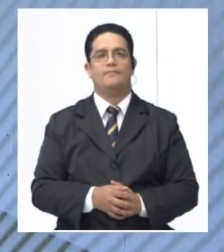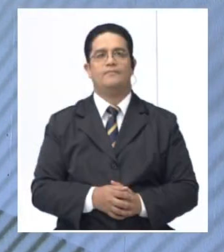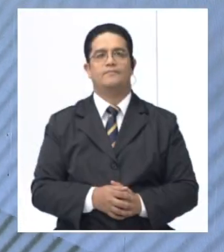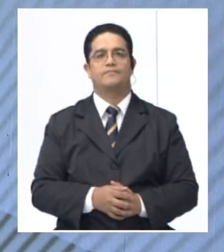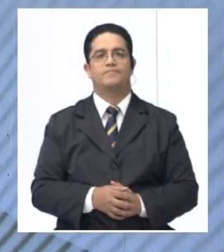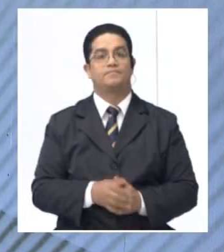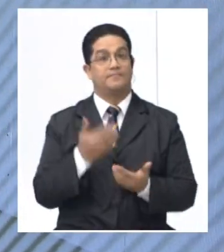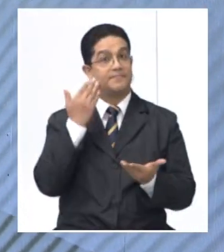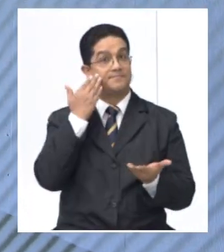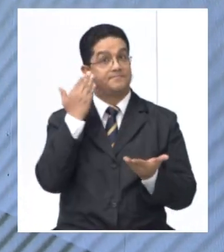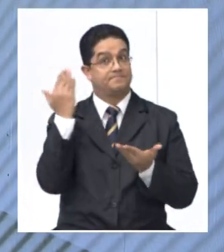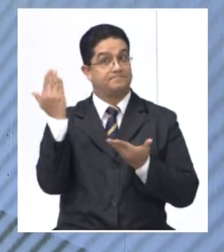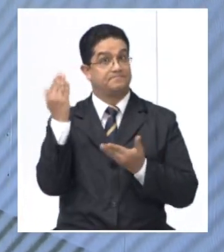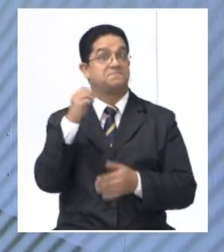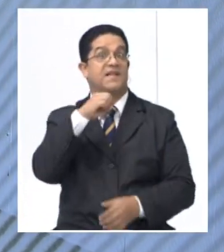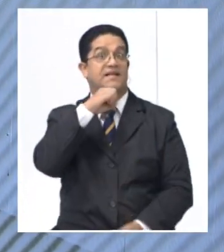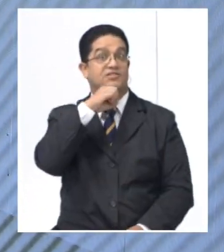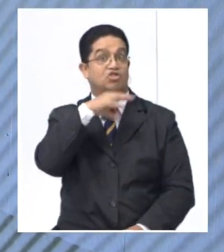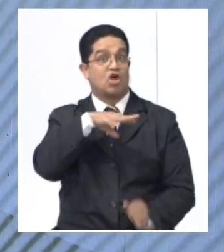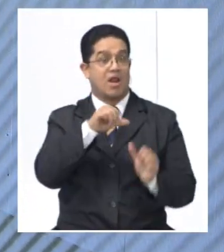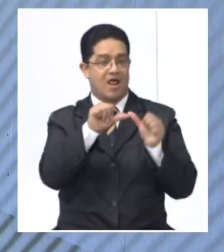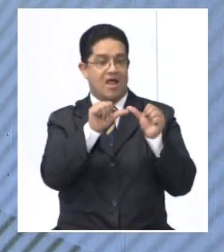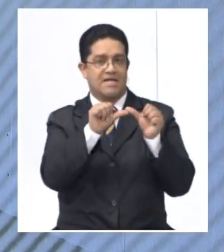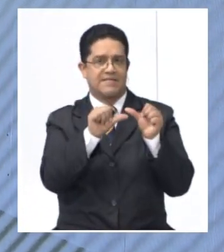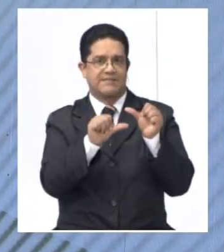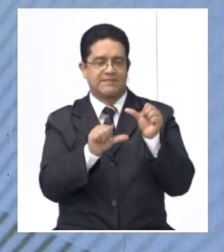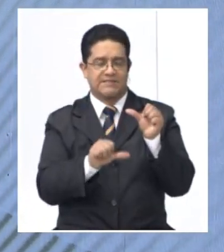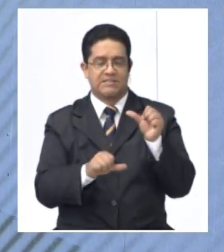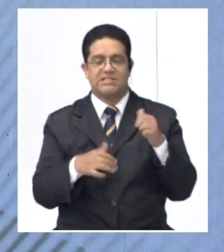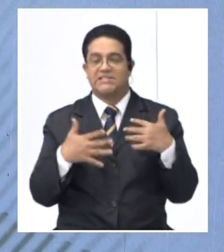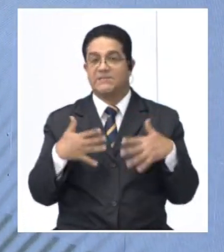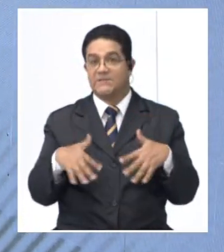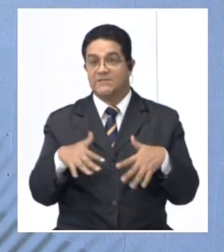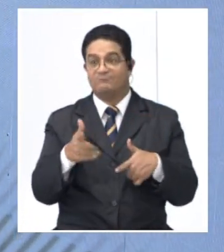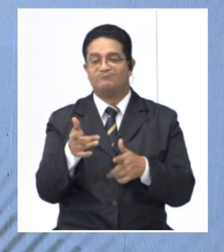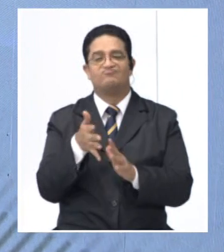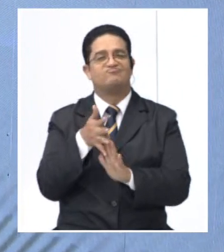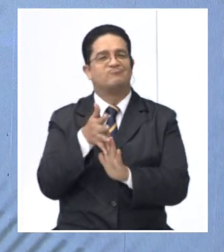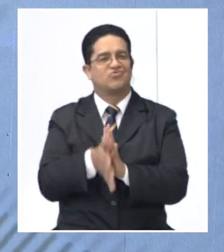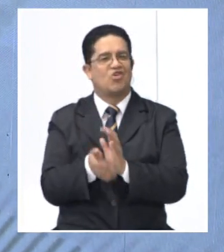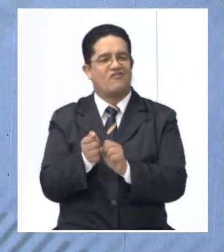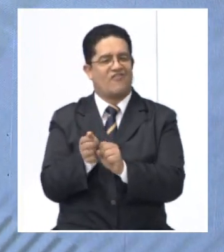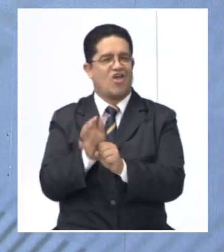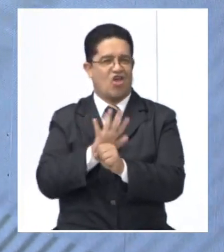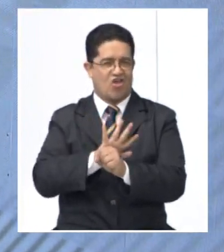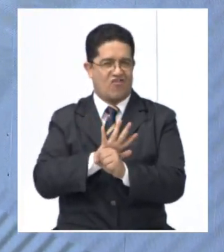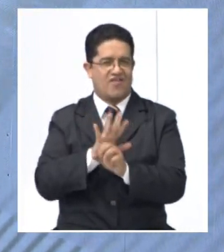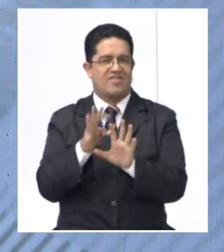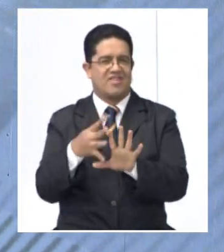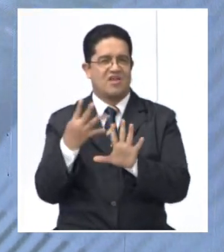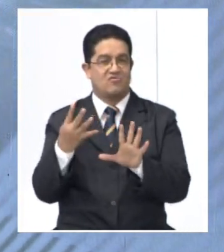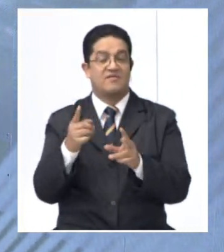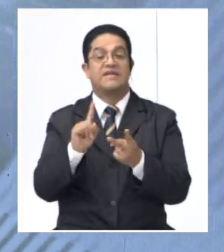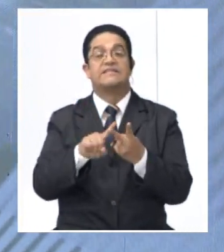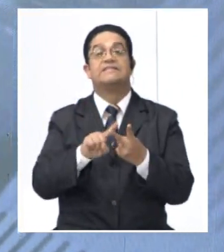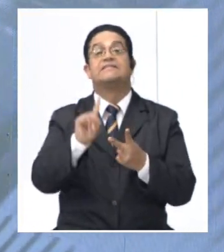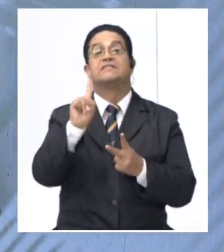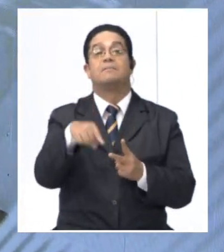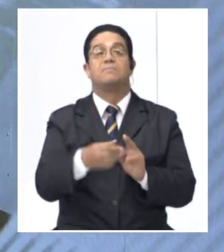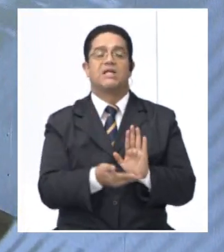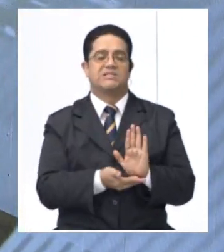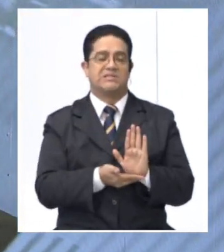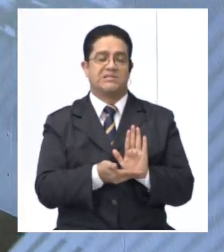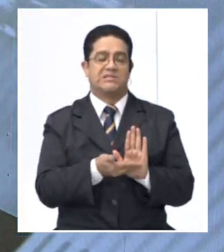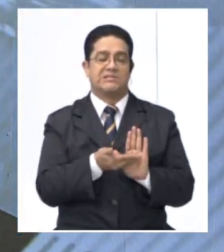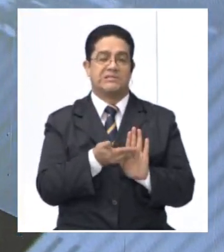Veamos entonces el historial, o el histórico, mejor dicho, del COVID-19. También ante el aumento de temperatura y el cambio que se